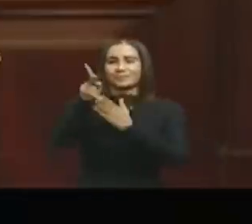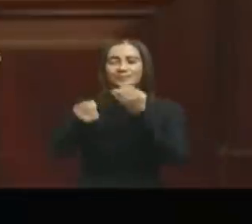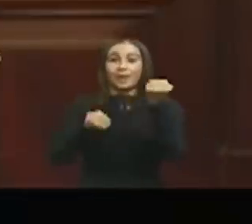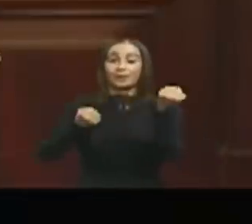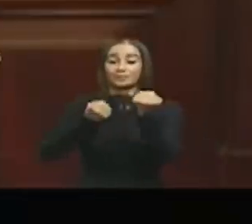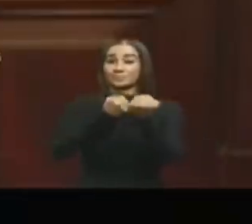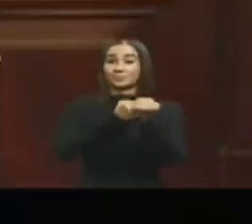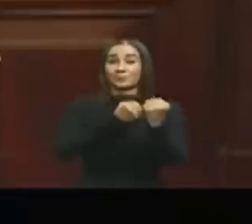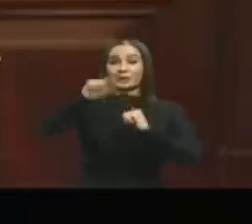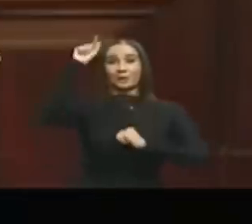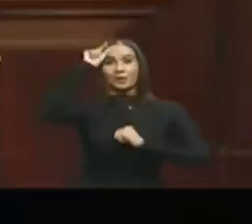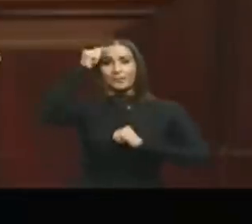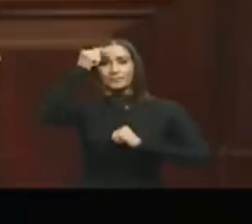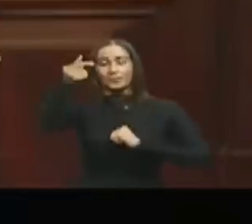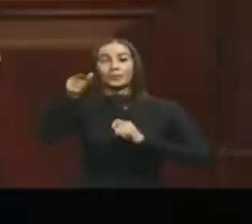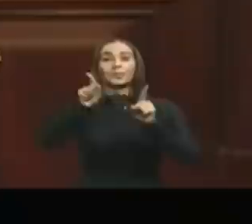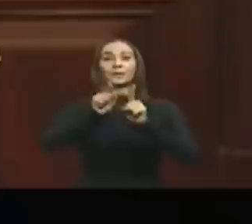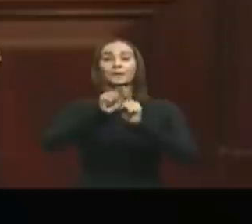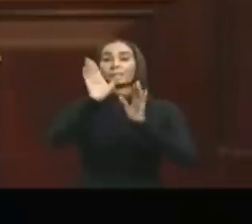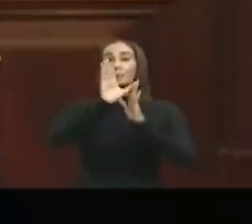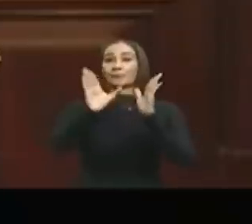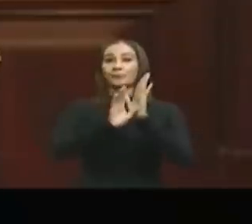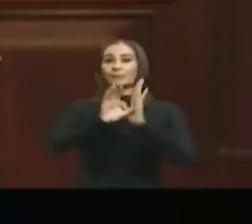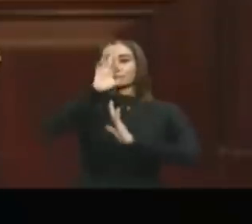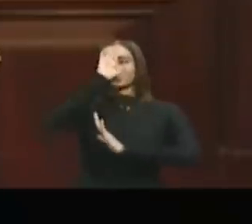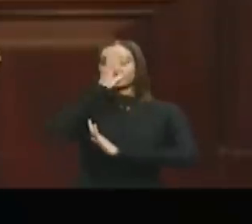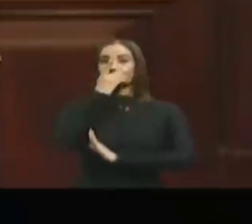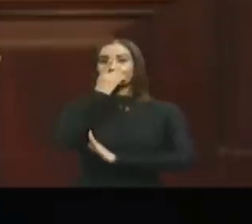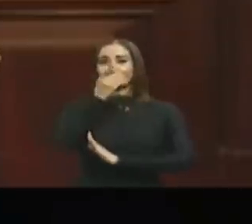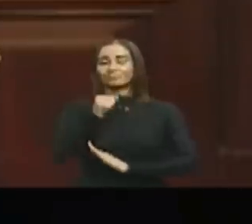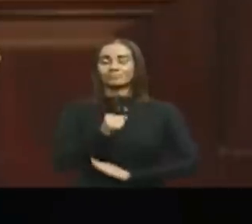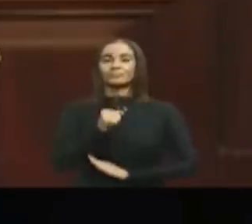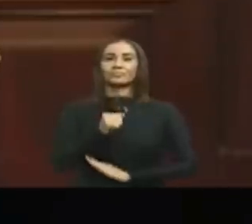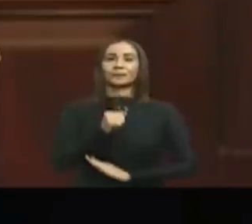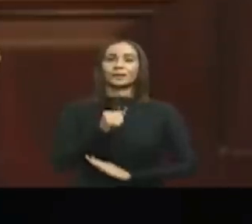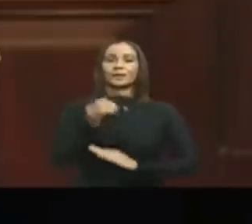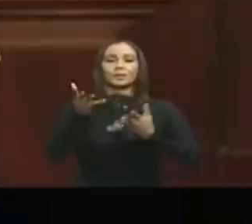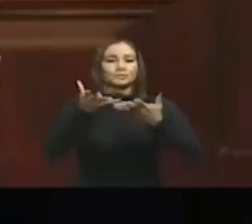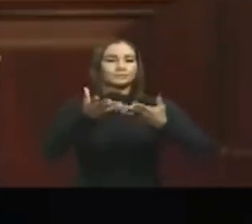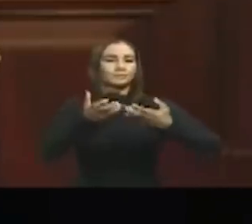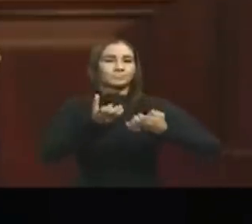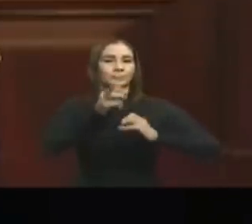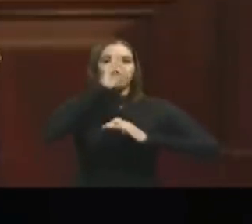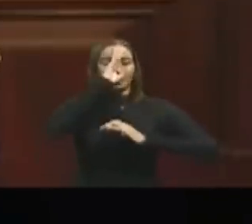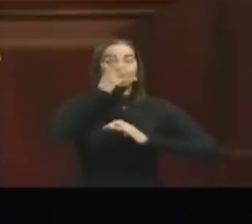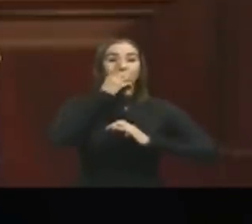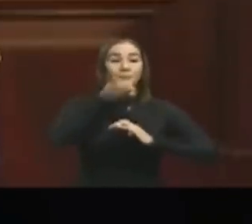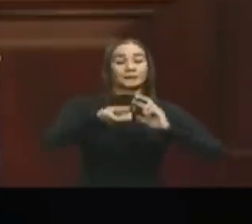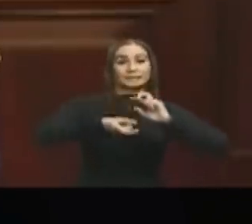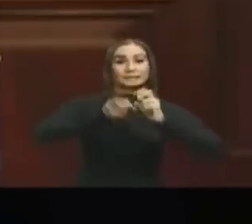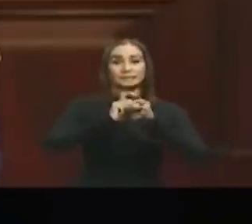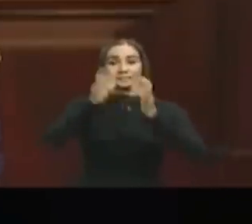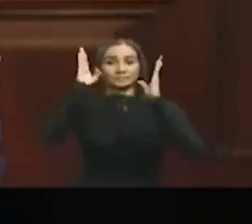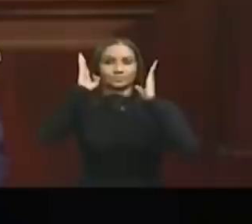por nuestro gobierno y por el Congreso de la República Dominicana. Los anhelos del pueblo dominicano y sus reivindicaciones han